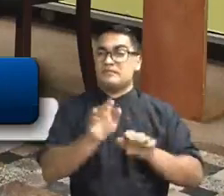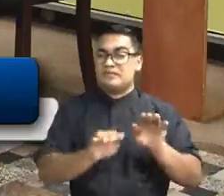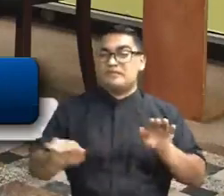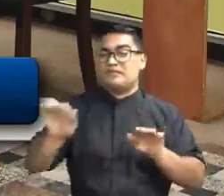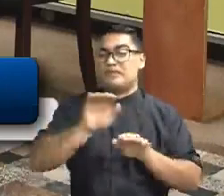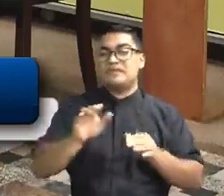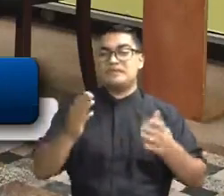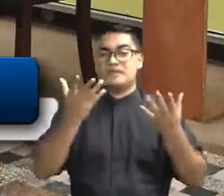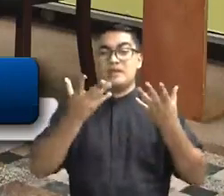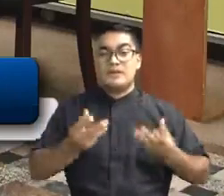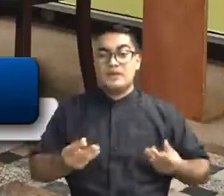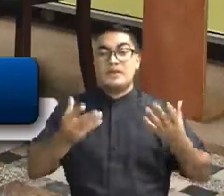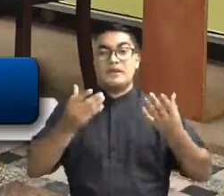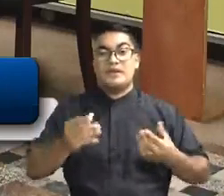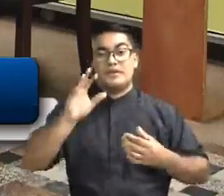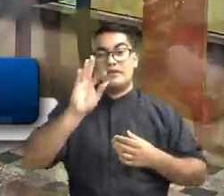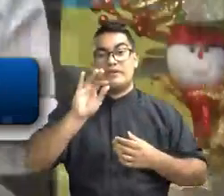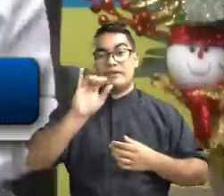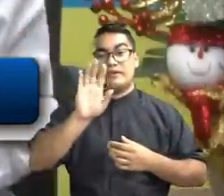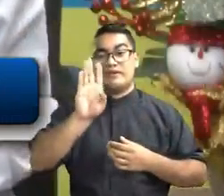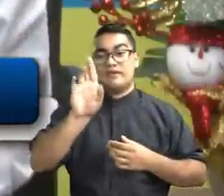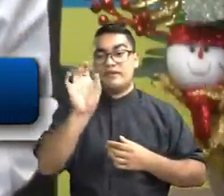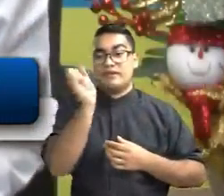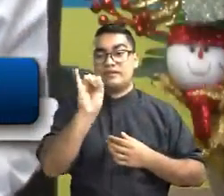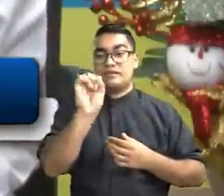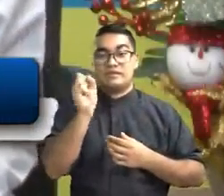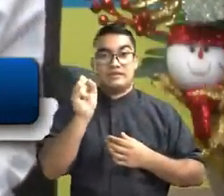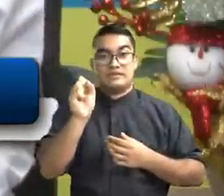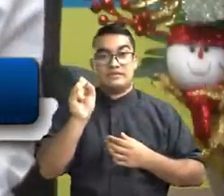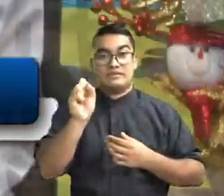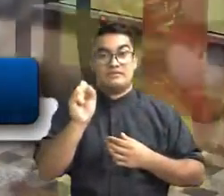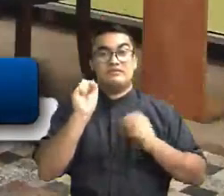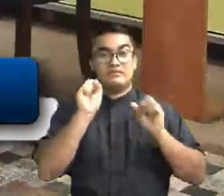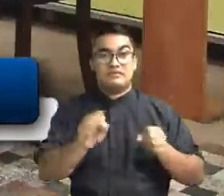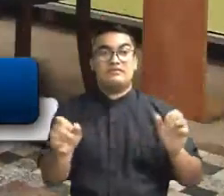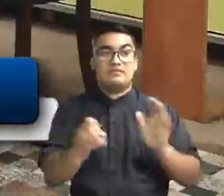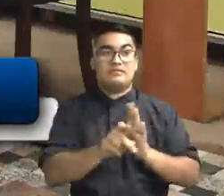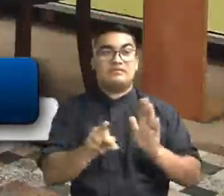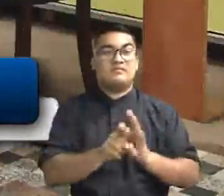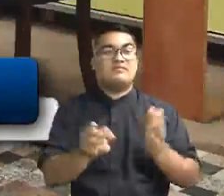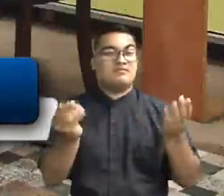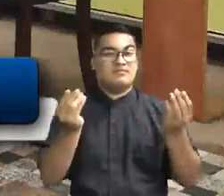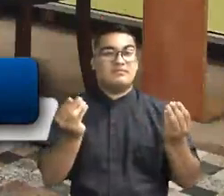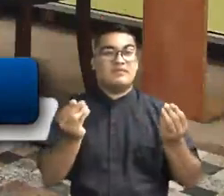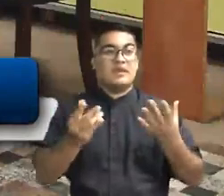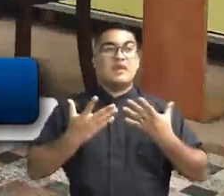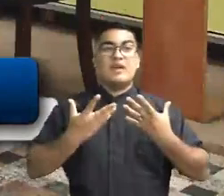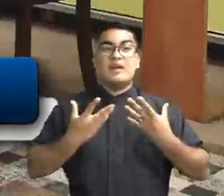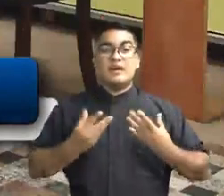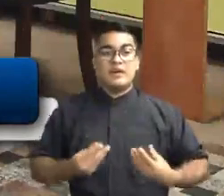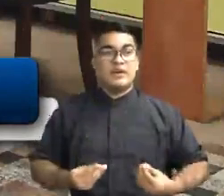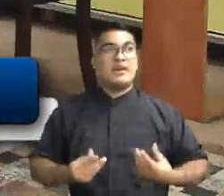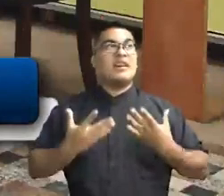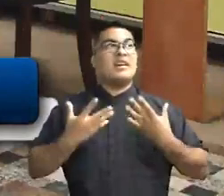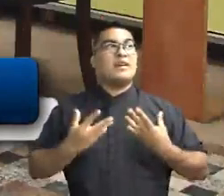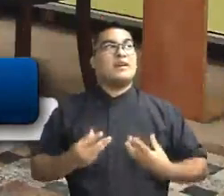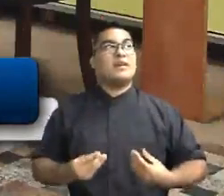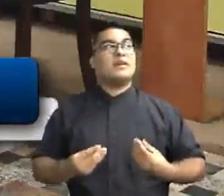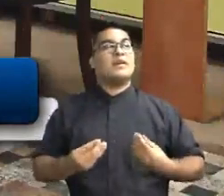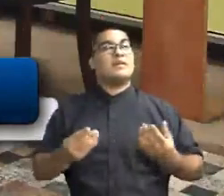pulmonar que nos va a llevar a una mala calidad de vida del paciente. Doctora, el pulmón es uno de los órganos que no se